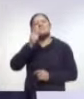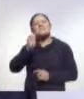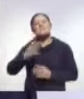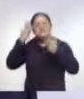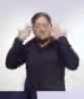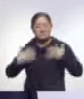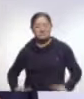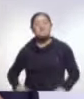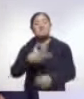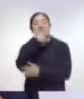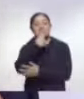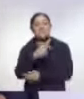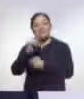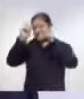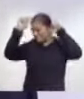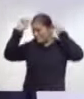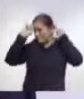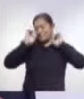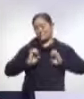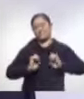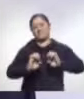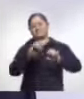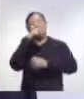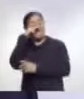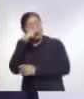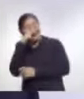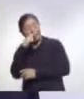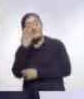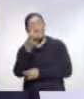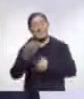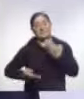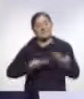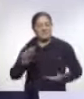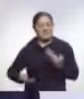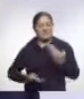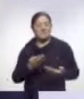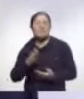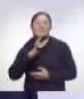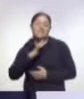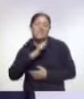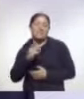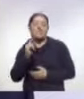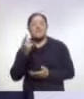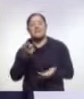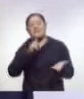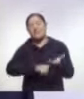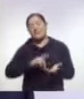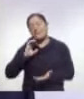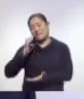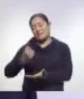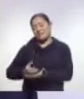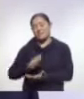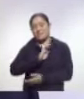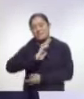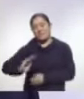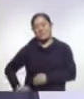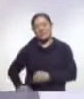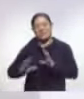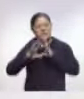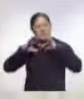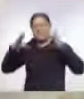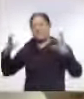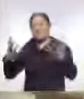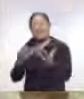la reapropiación de la danza, toda esa tradición que se tiene en este municipio, en todo lo que engloba y todo lo que expresa el